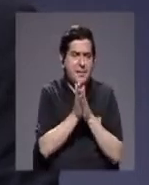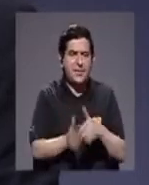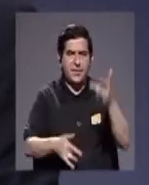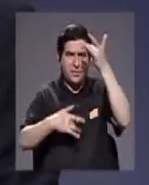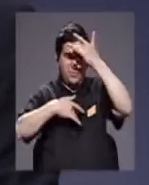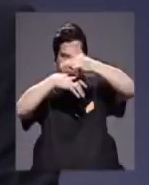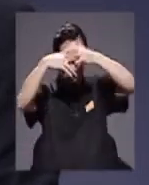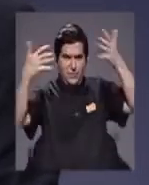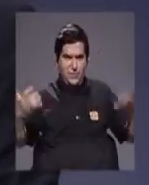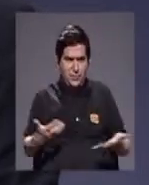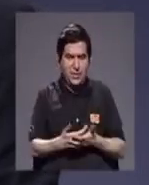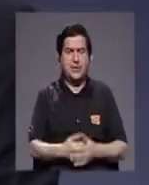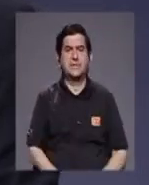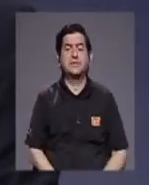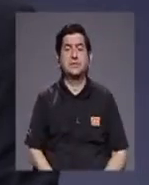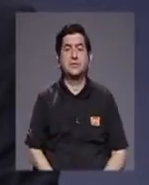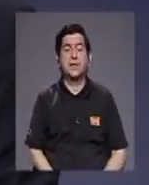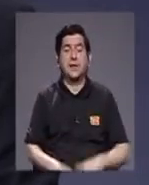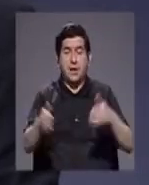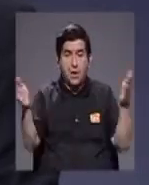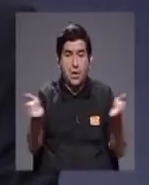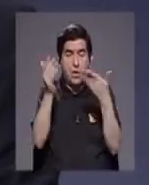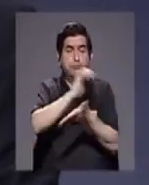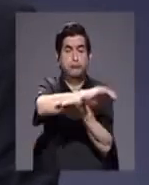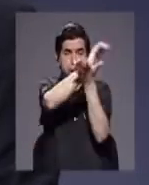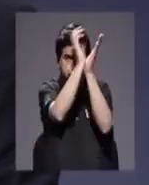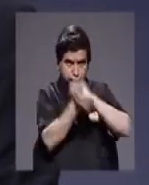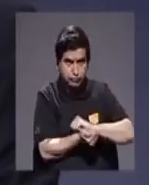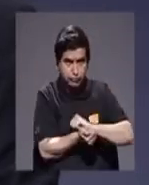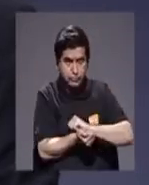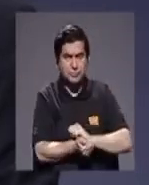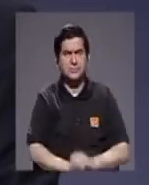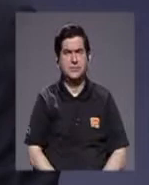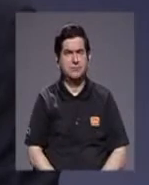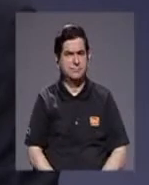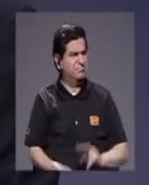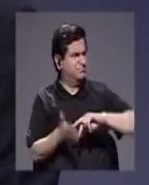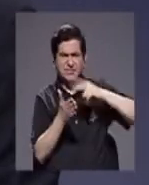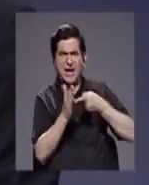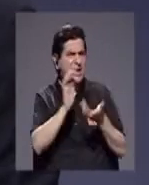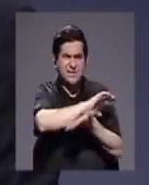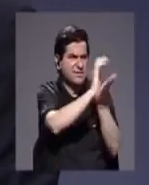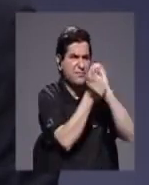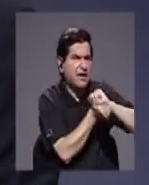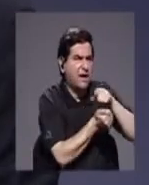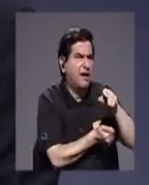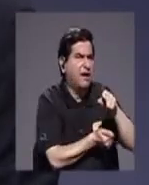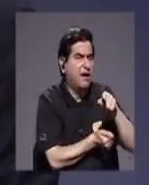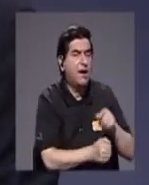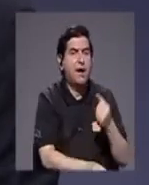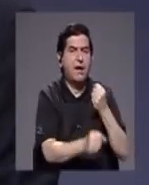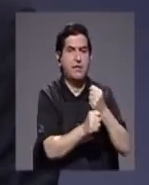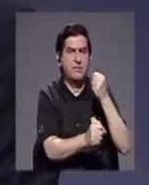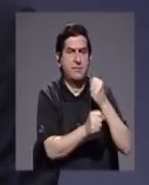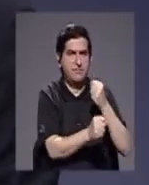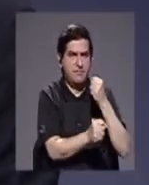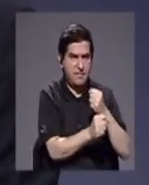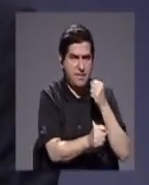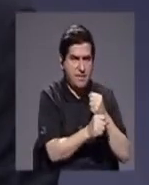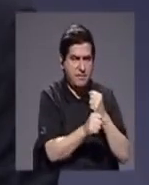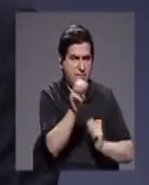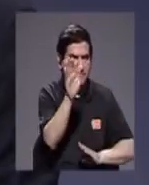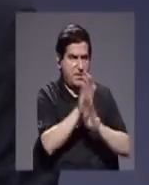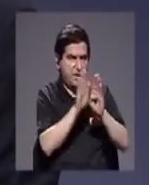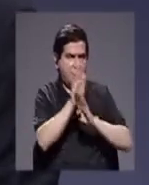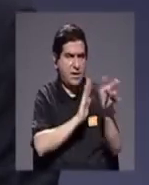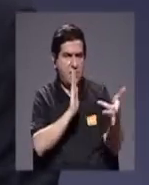pandemia para promover la transformación. Y transformación significa definitivamente trabajar en el desarrollo